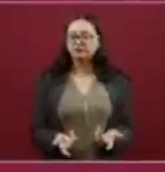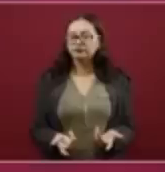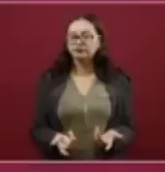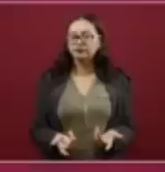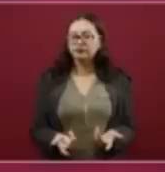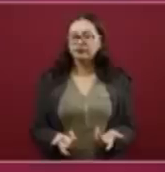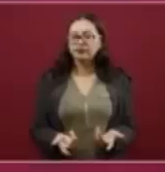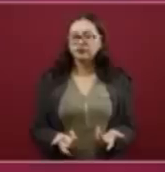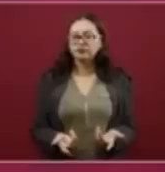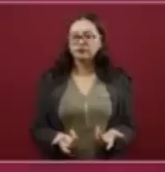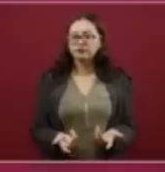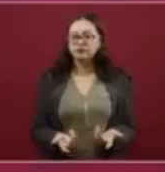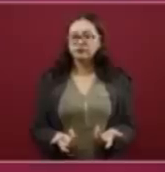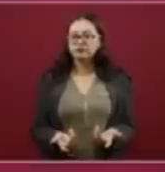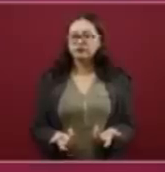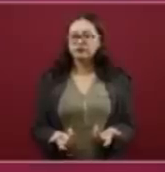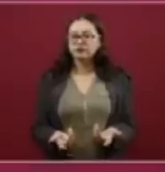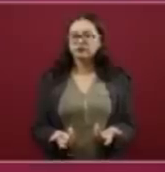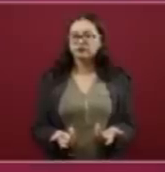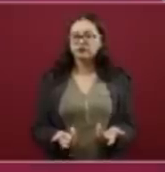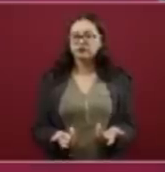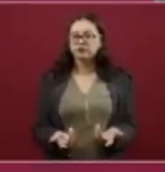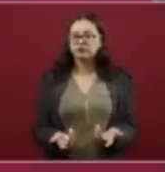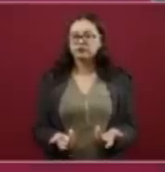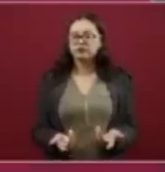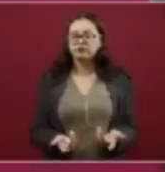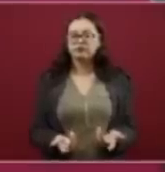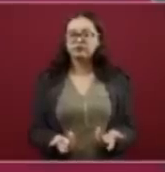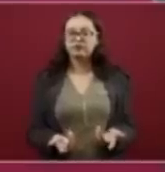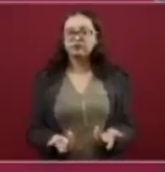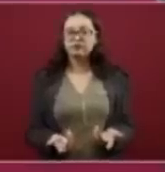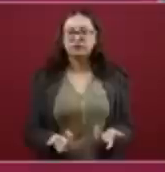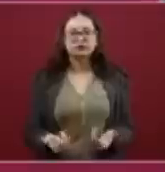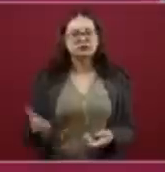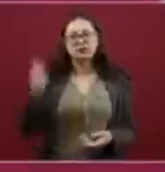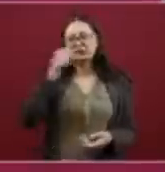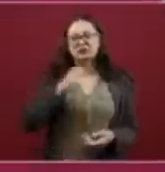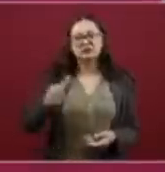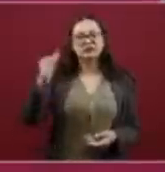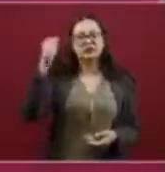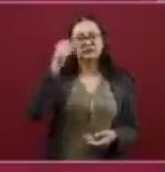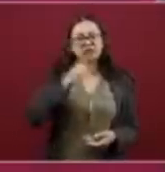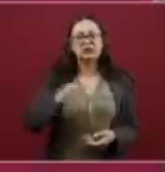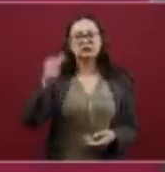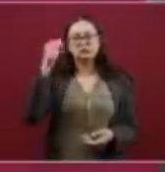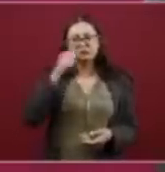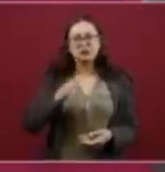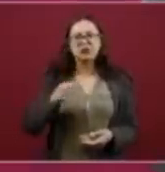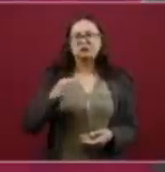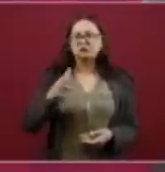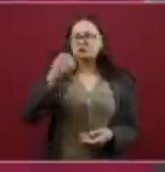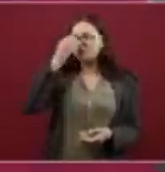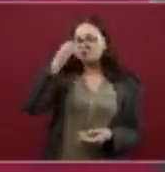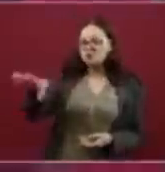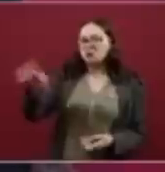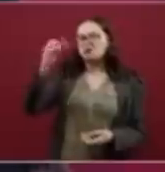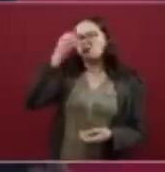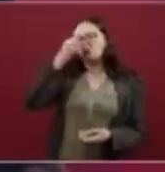le echaron todo, ¿no?, le echaron toda la culpa. No estoy defendiendo, pero